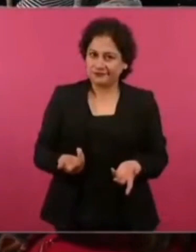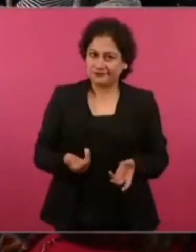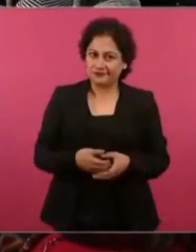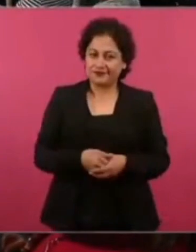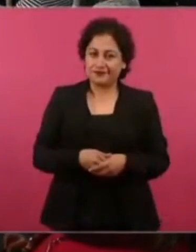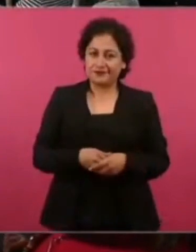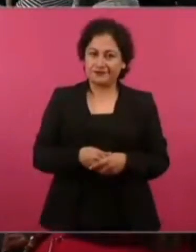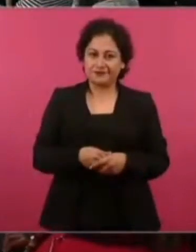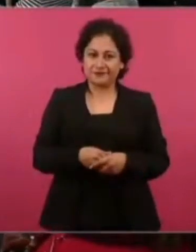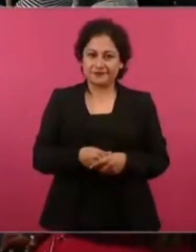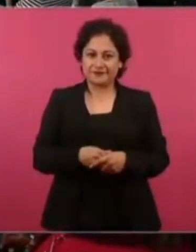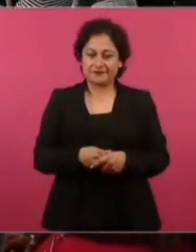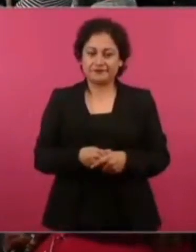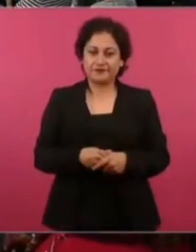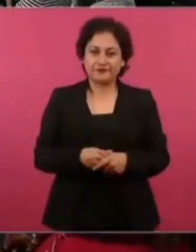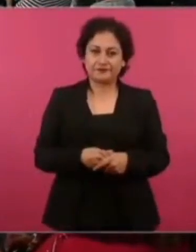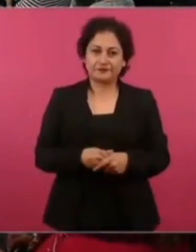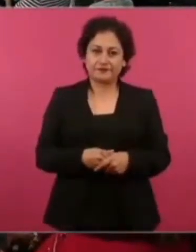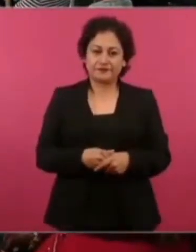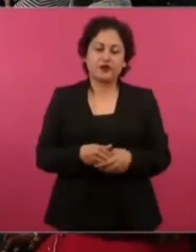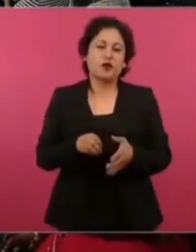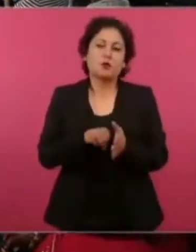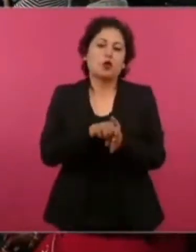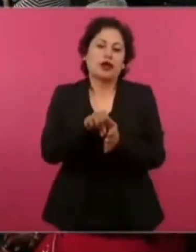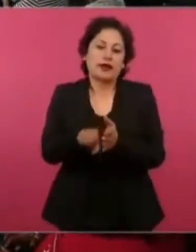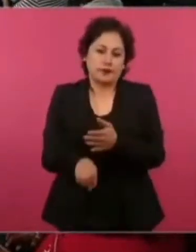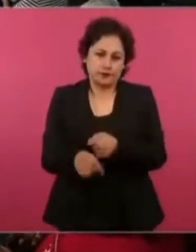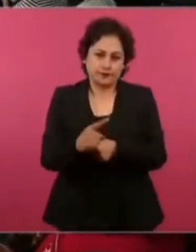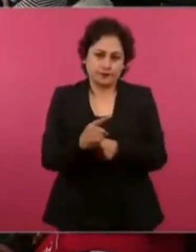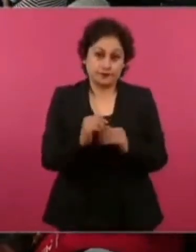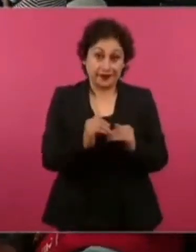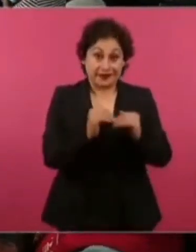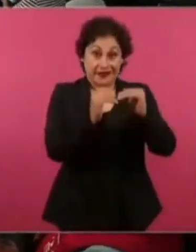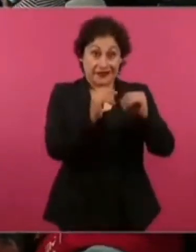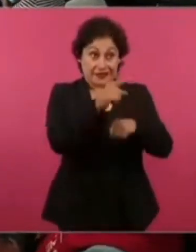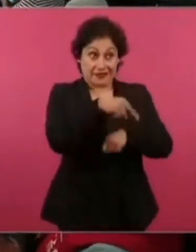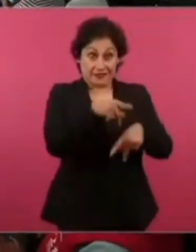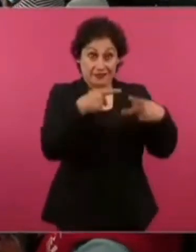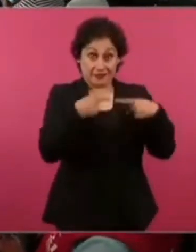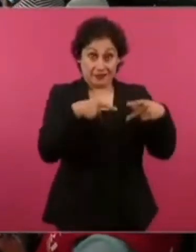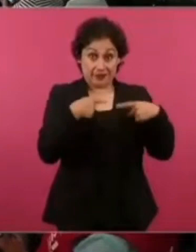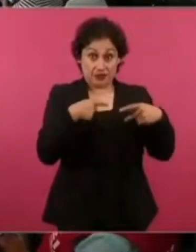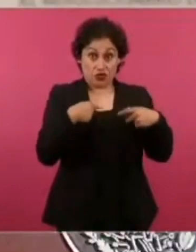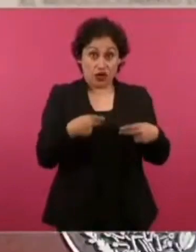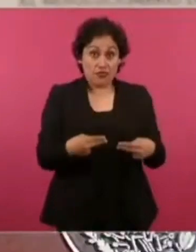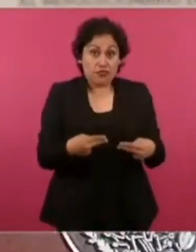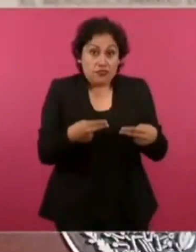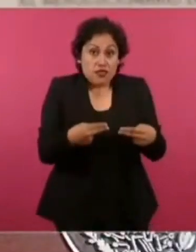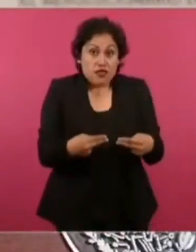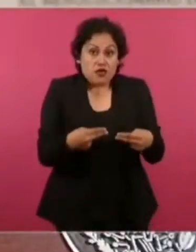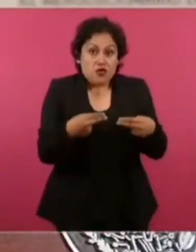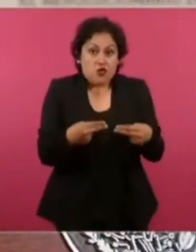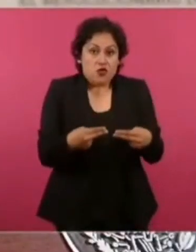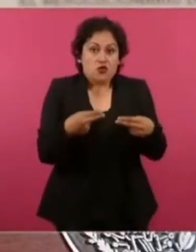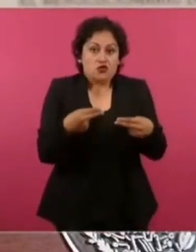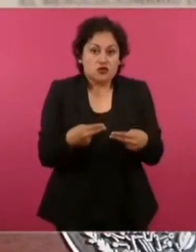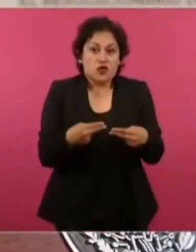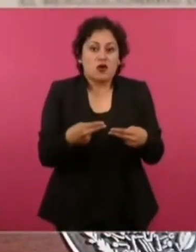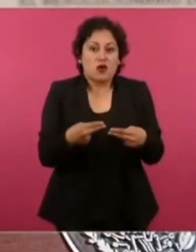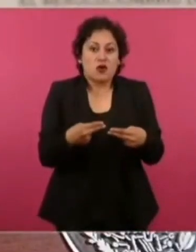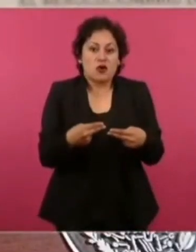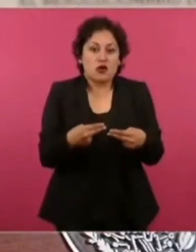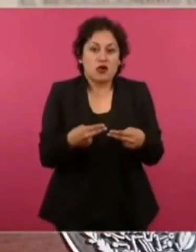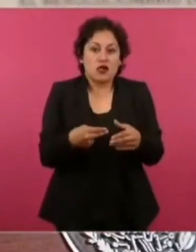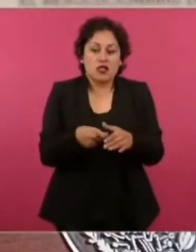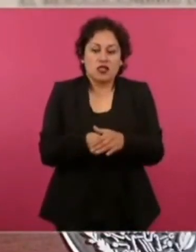hacía un negocio, entre comillas, a partir del influyentismo, y se robaba